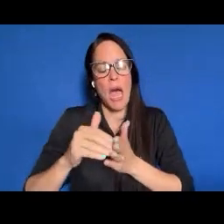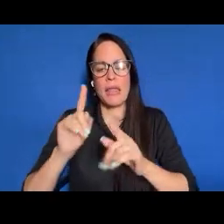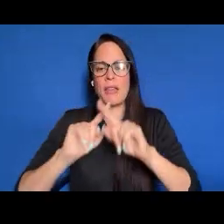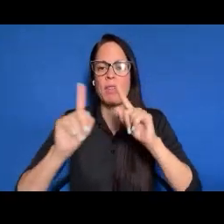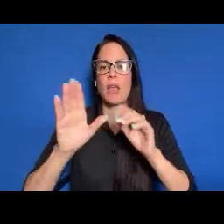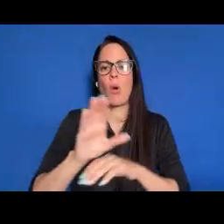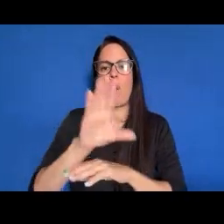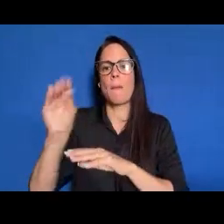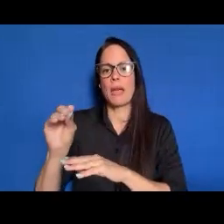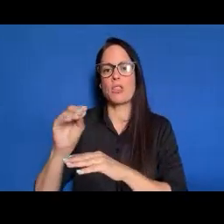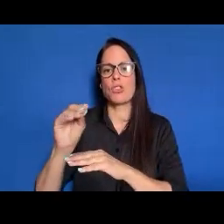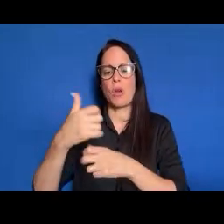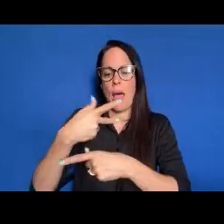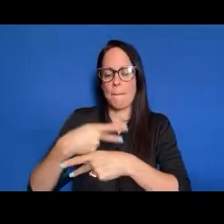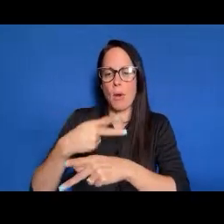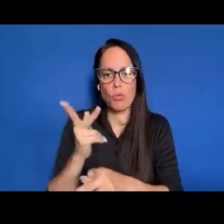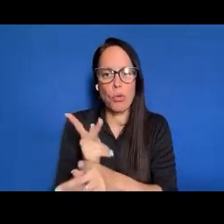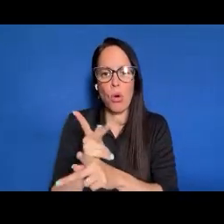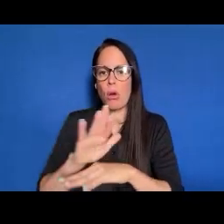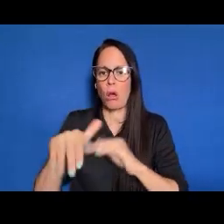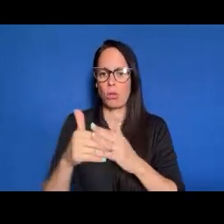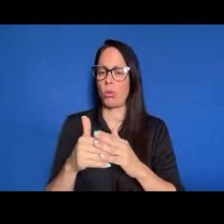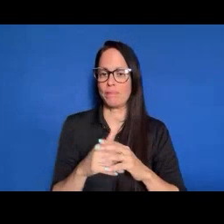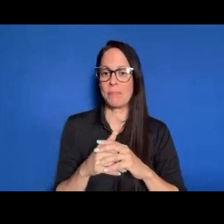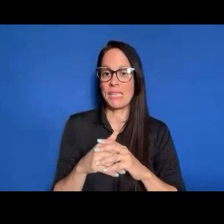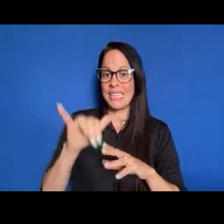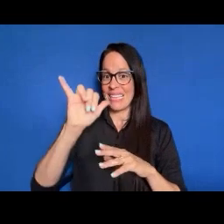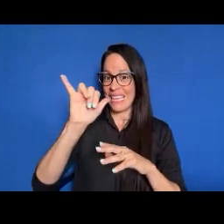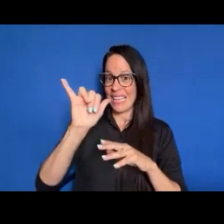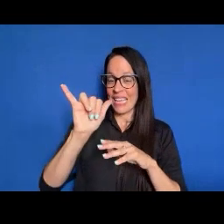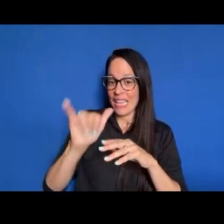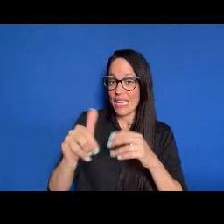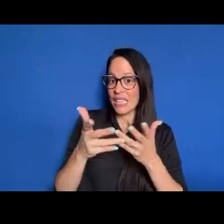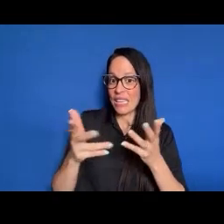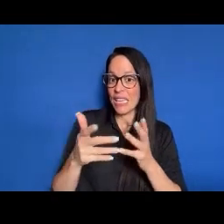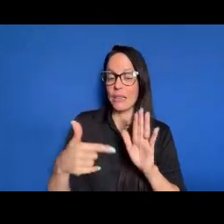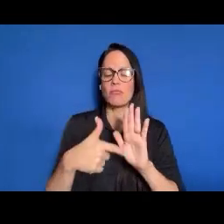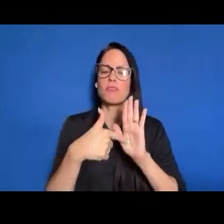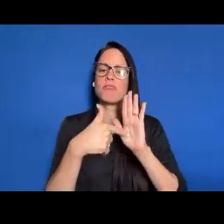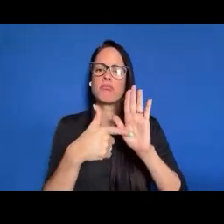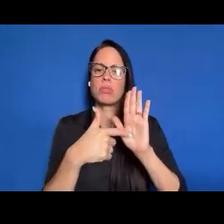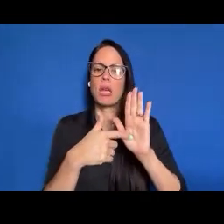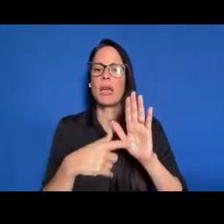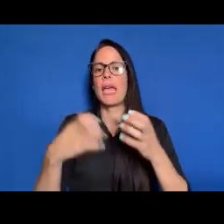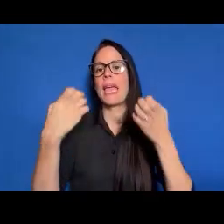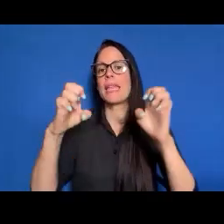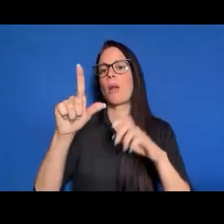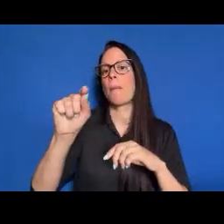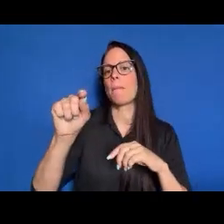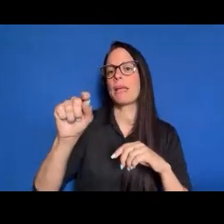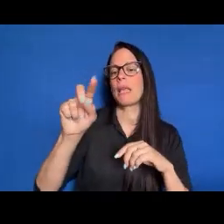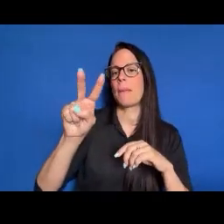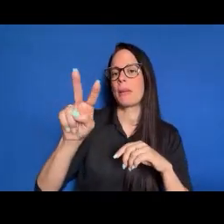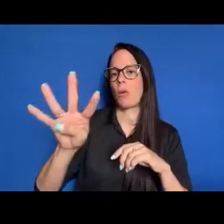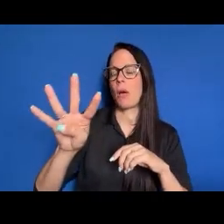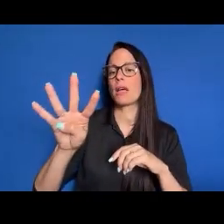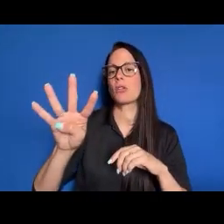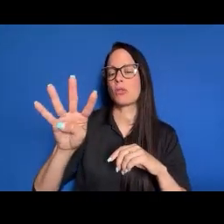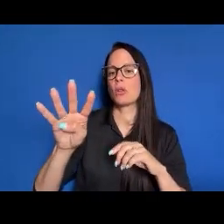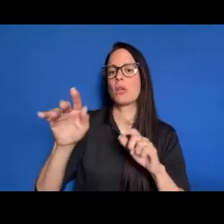y distribuidoras de opioides. Así que esa convocatoria sale en enero de 2024 en el portal del Departamento de